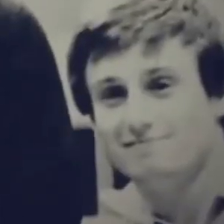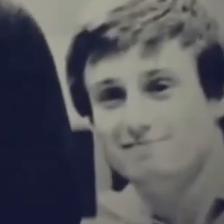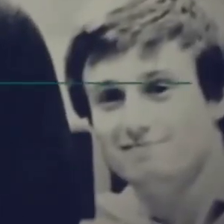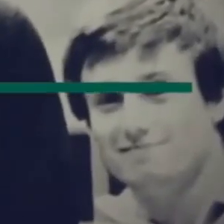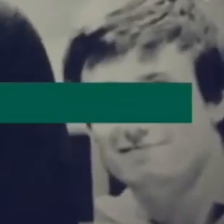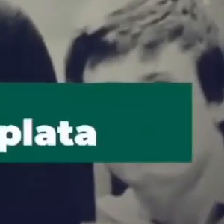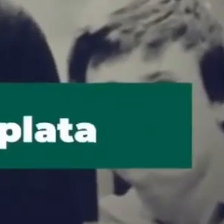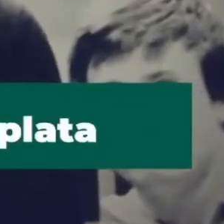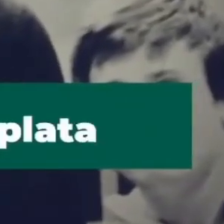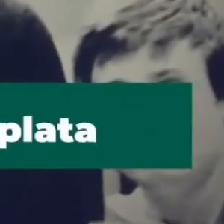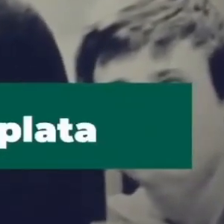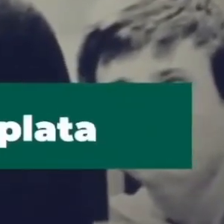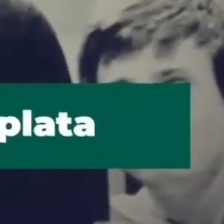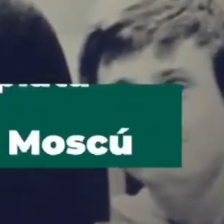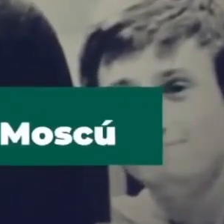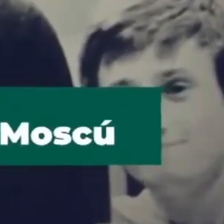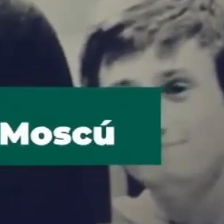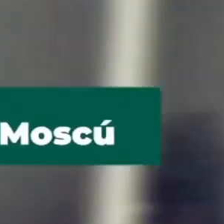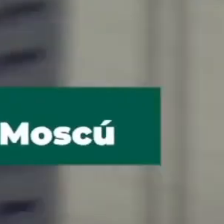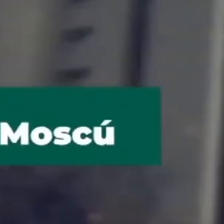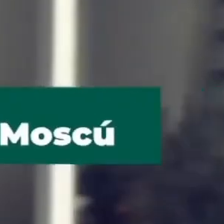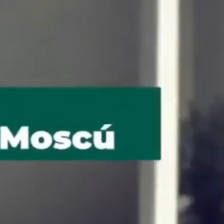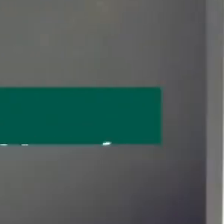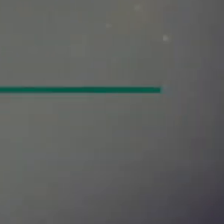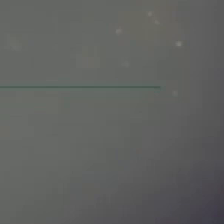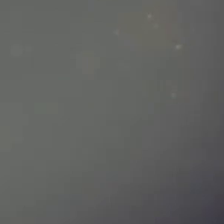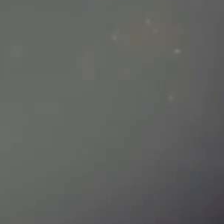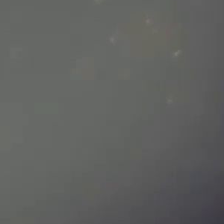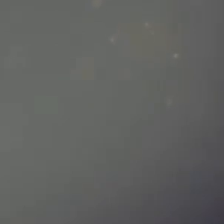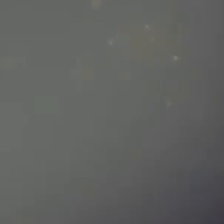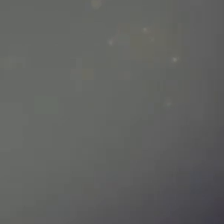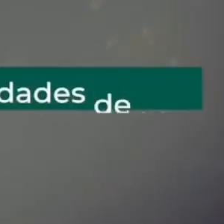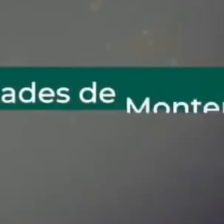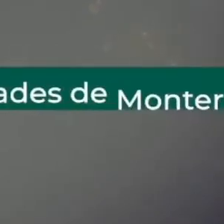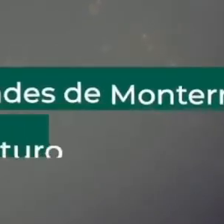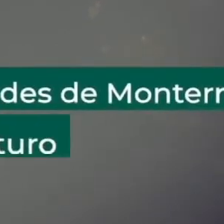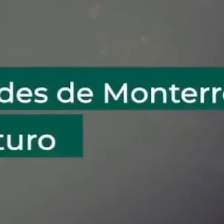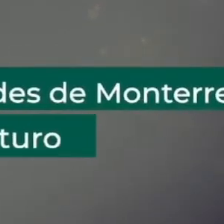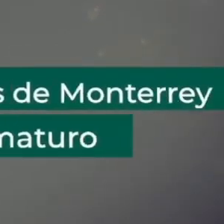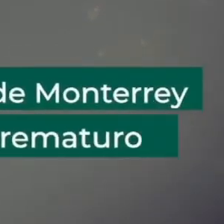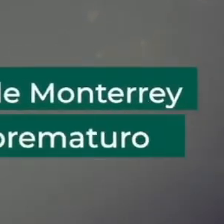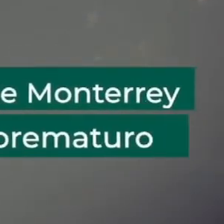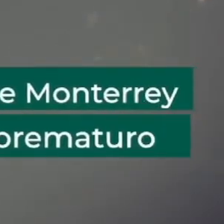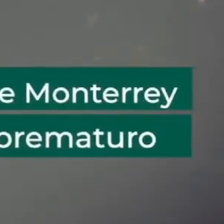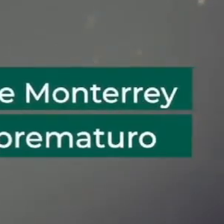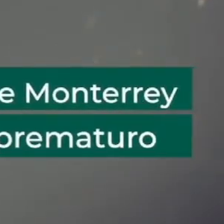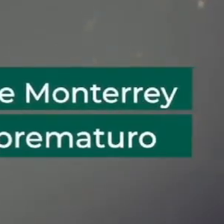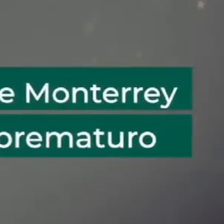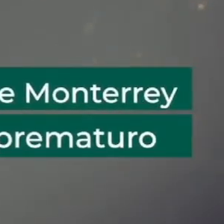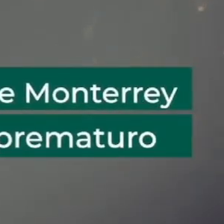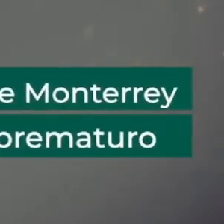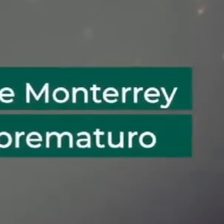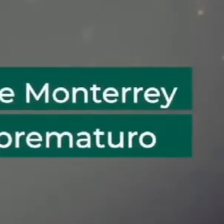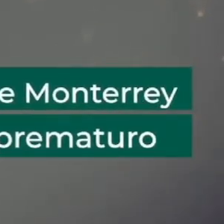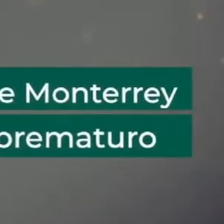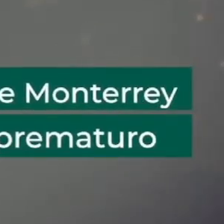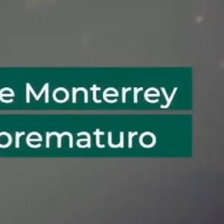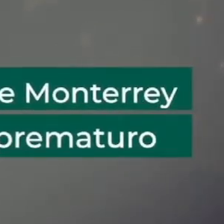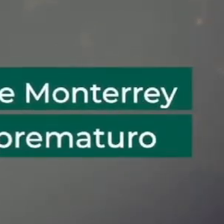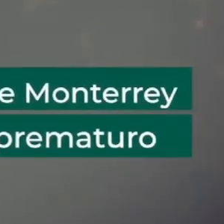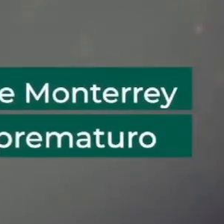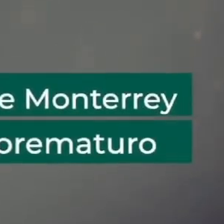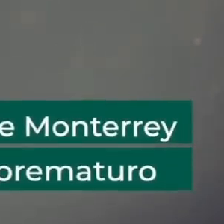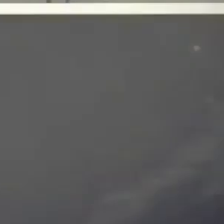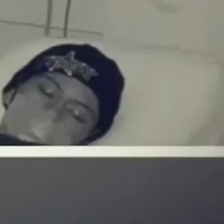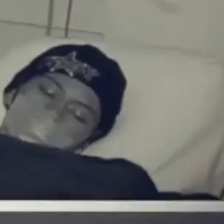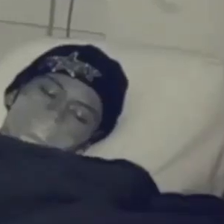Girón, clavadista del IMSS, gana medalla de plata en los Olímpicos de Moscú. Se funda el Hospital de Especialidades de Monterrey, pionero en manejo de retinopatía